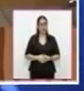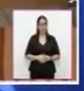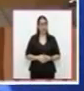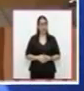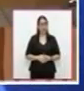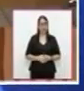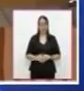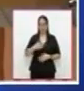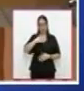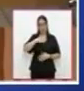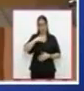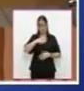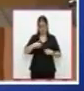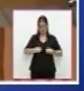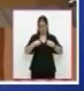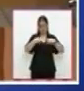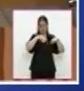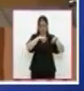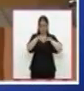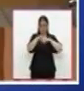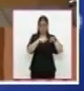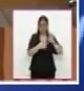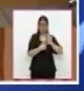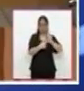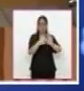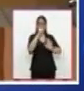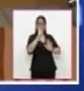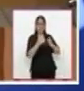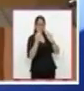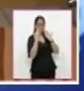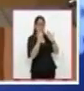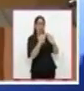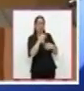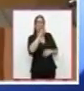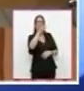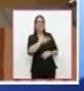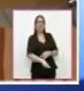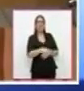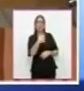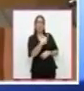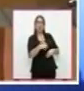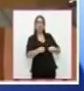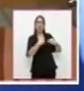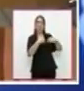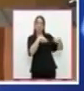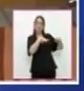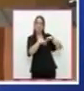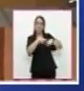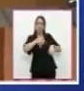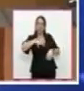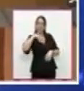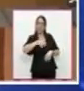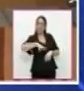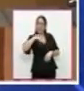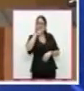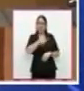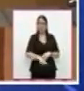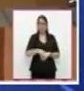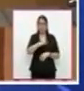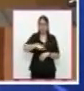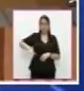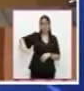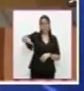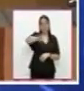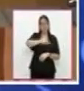veíamos fiscalización por el área en la que yo colaboraba, fiscalización de los recursos de los partidos, y éramos